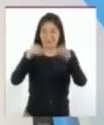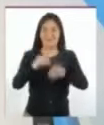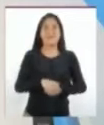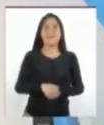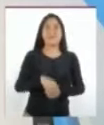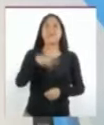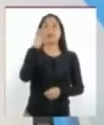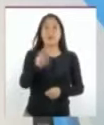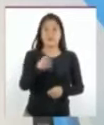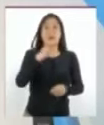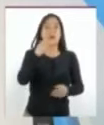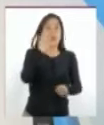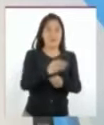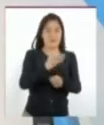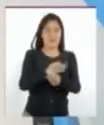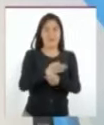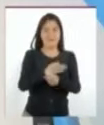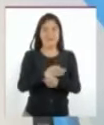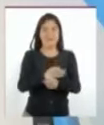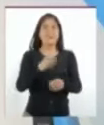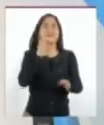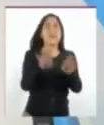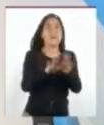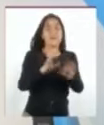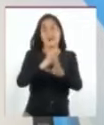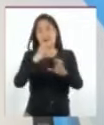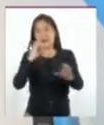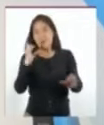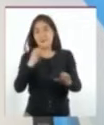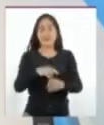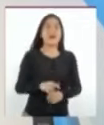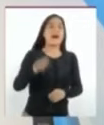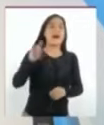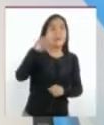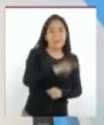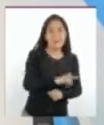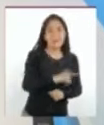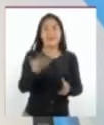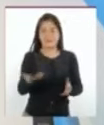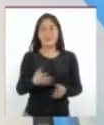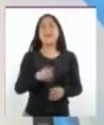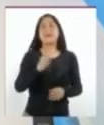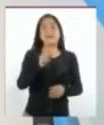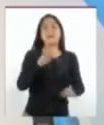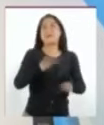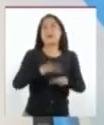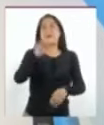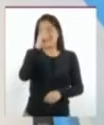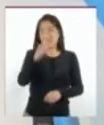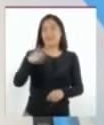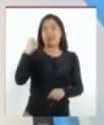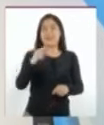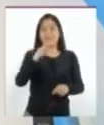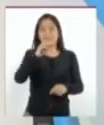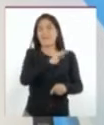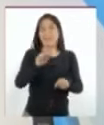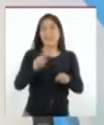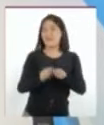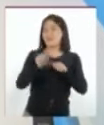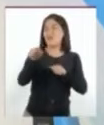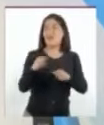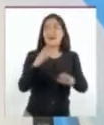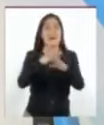En la actualidad, con los medios de transporte con los que contamos, sería una distancia relativamente corta y